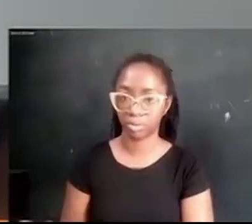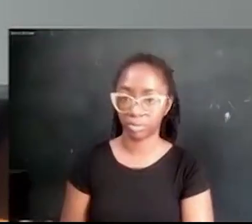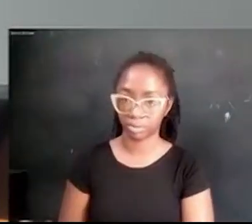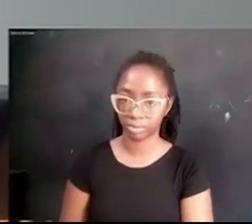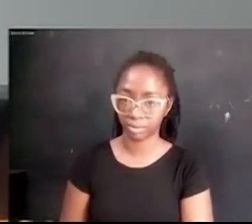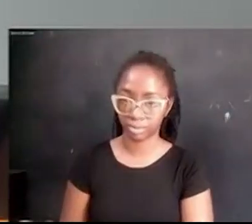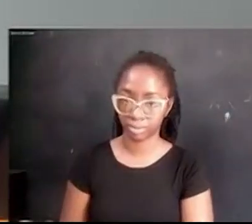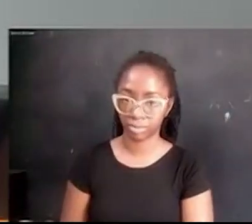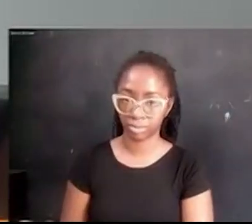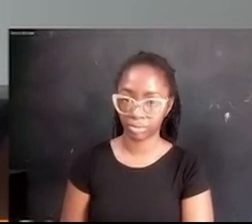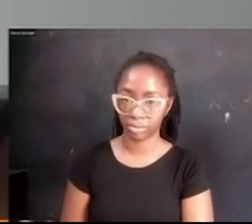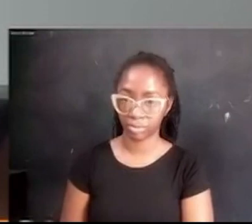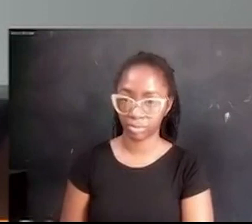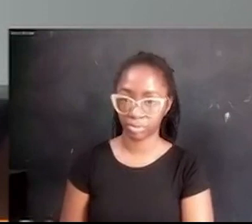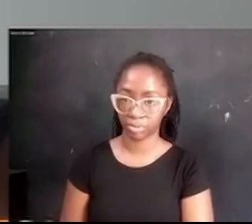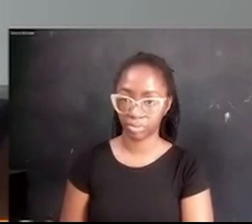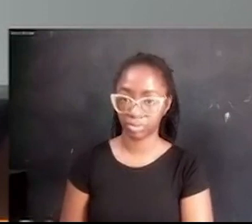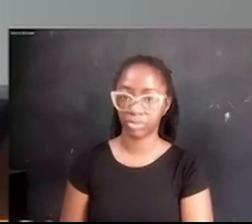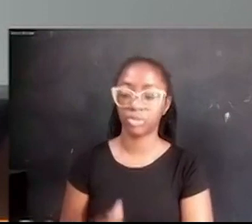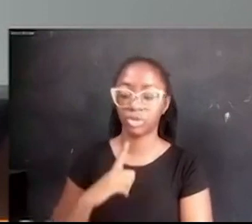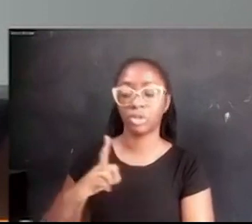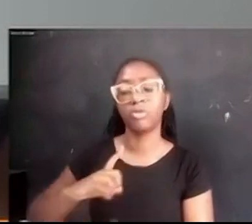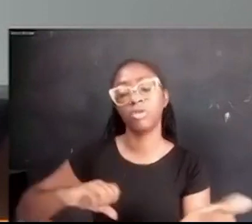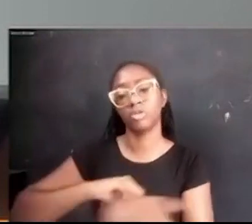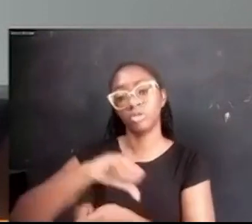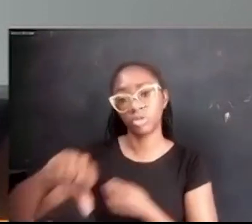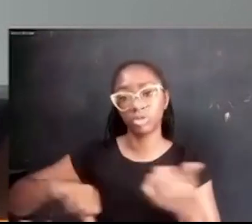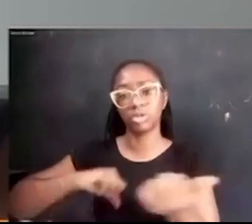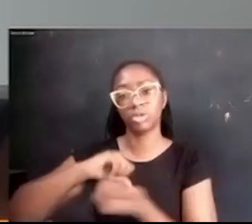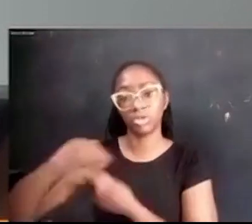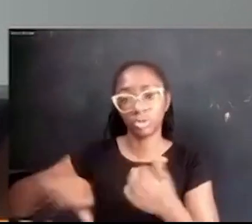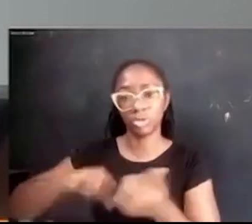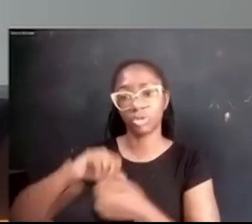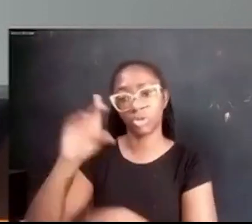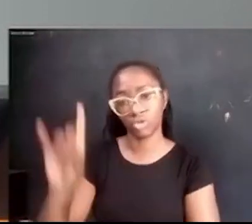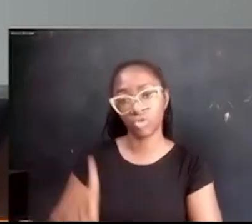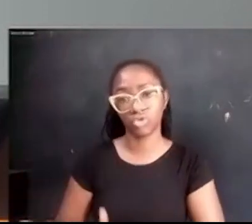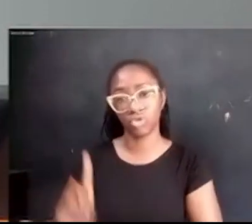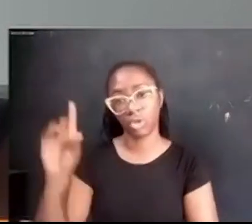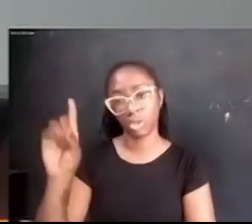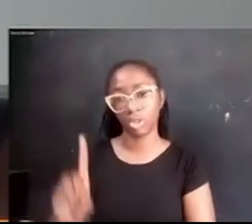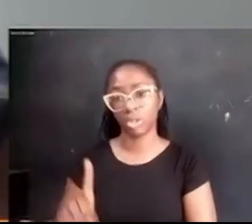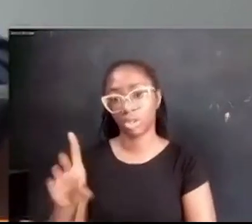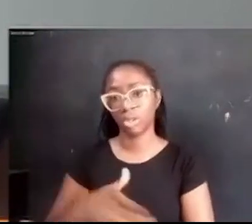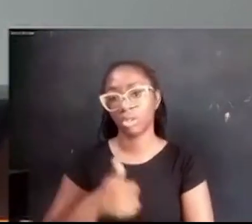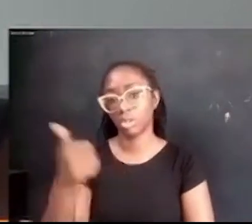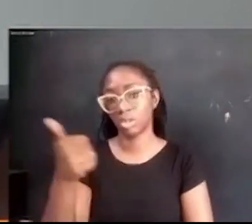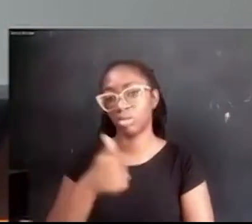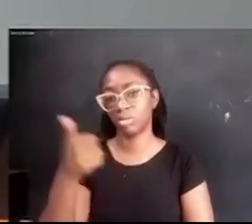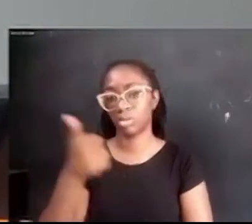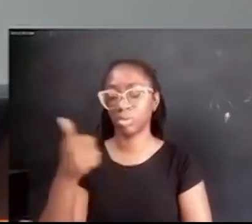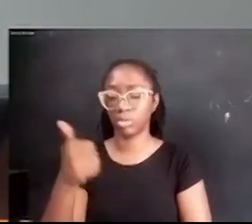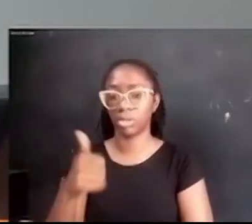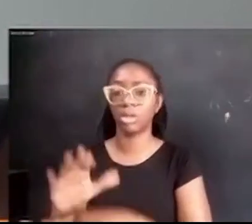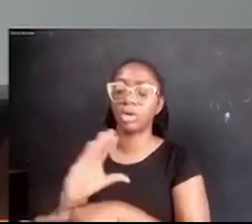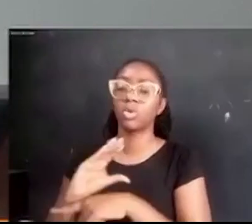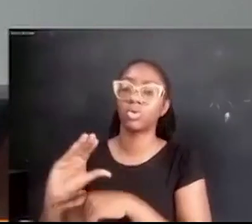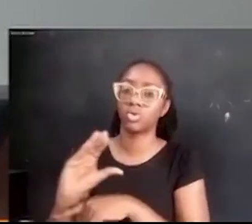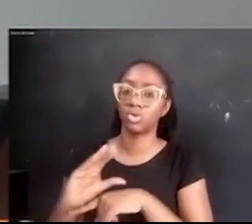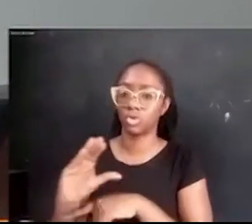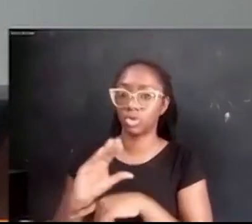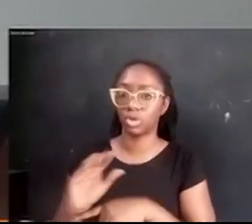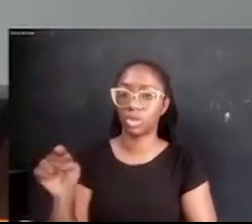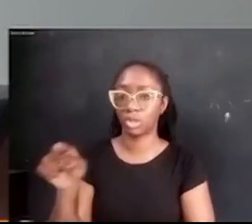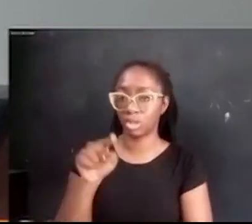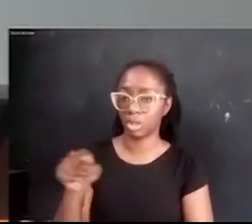se transformaron en principios de derecho positivo. Nuestra primera constitución es el Sieyès